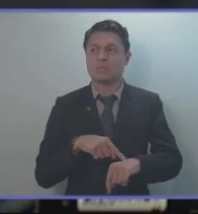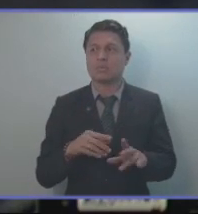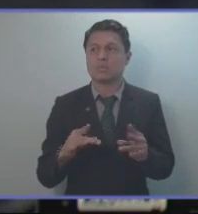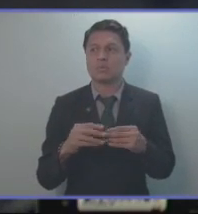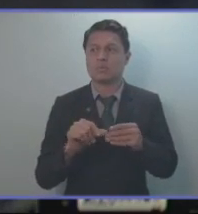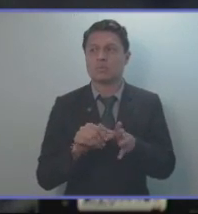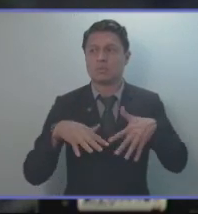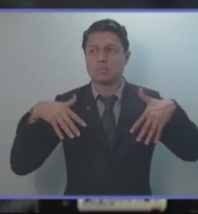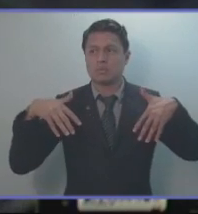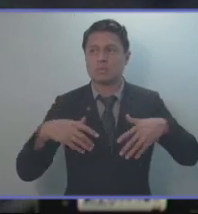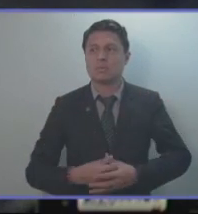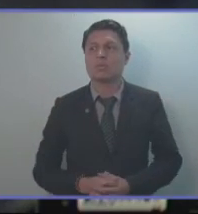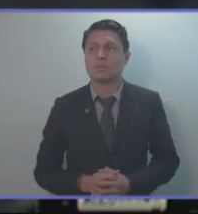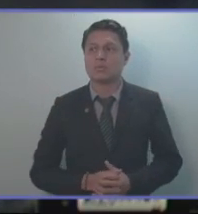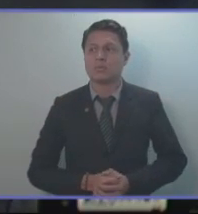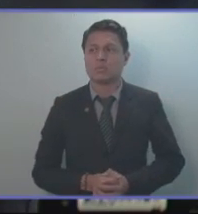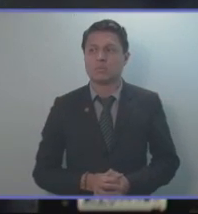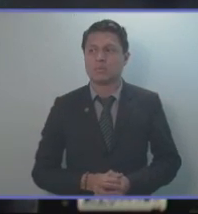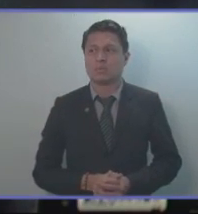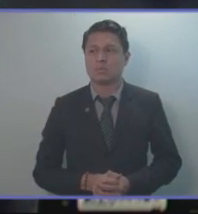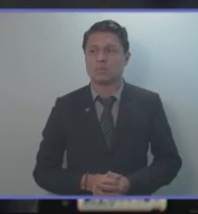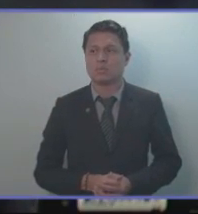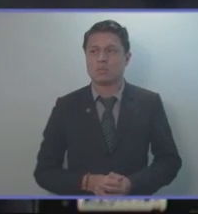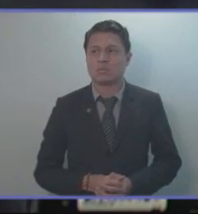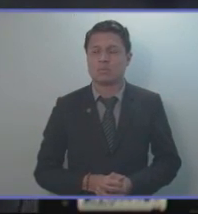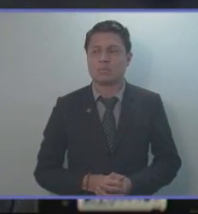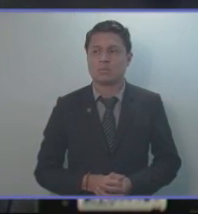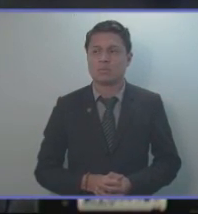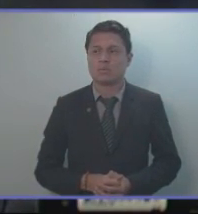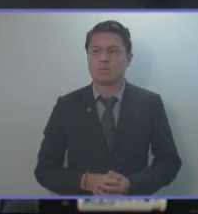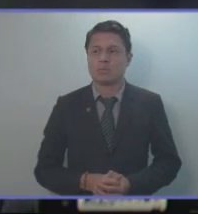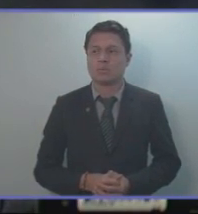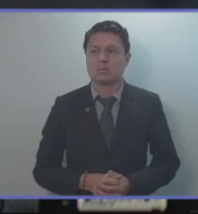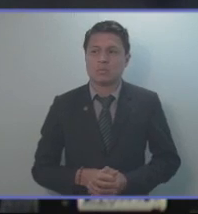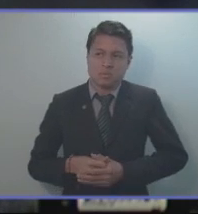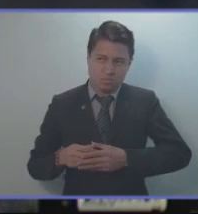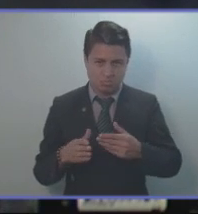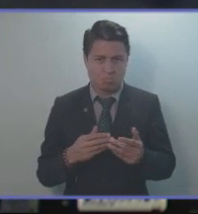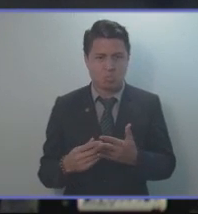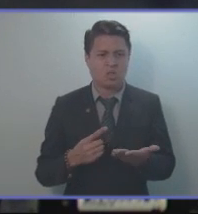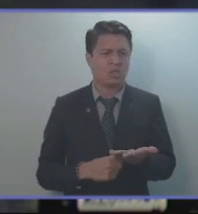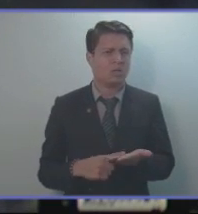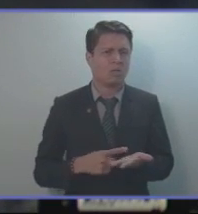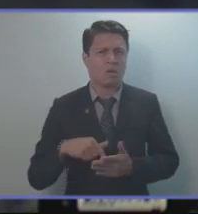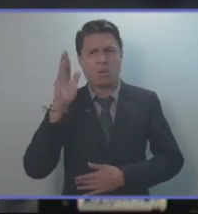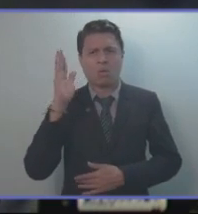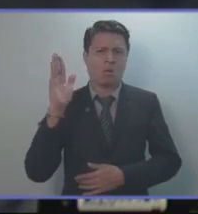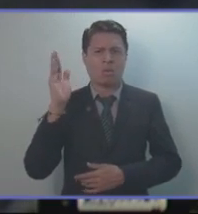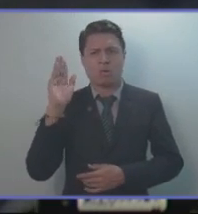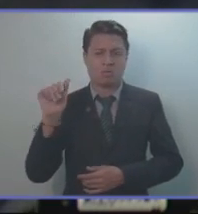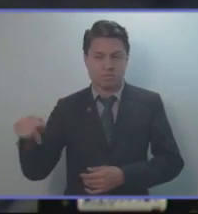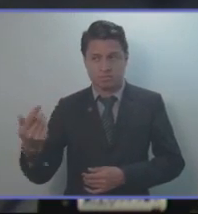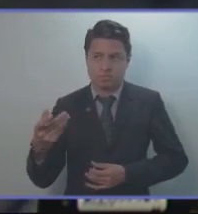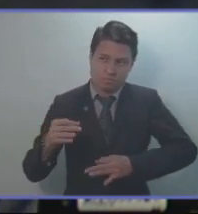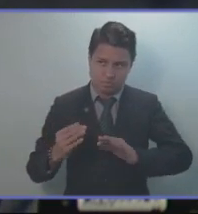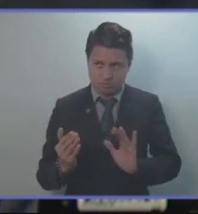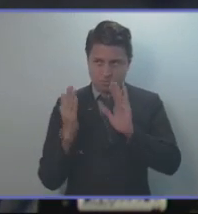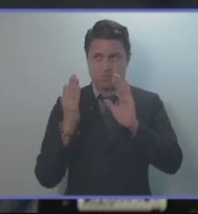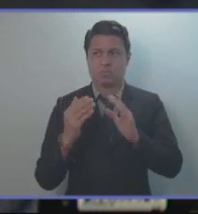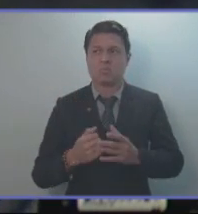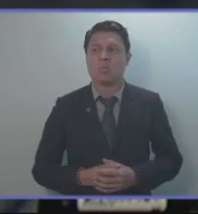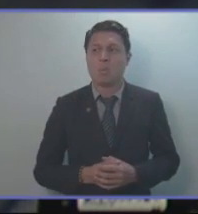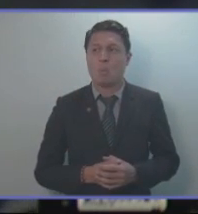sesión legislativa. Más allá de discursos propositivos y otros